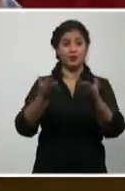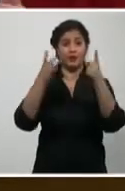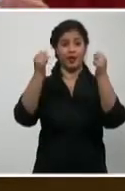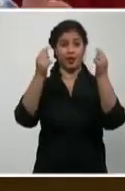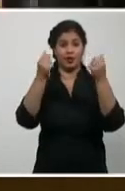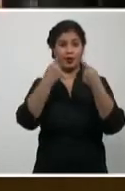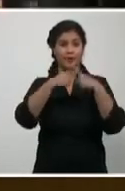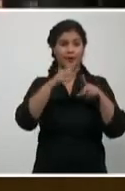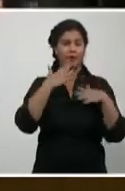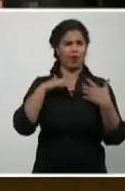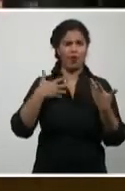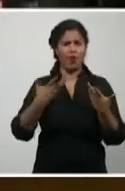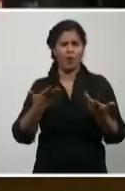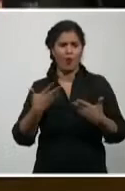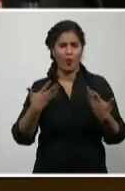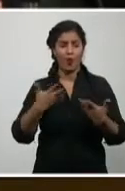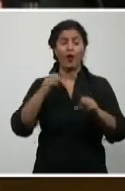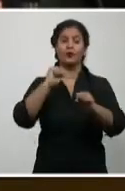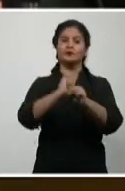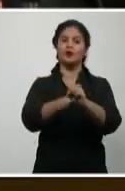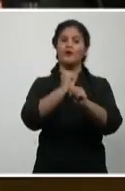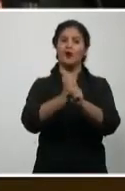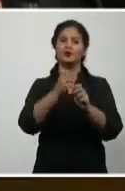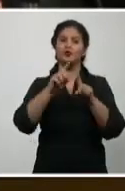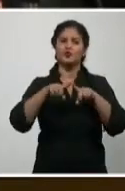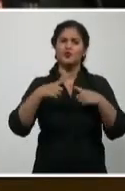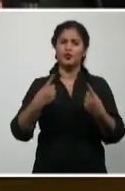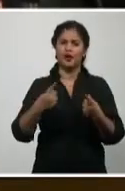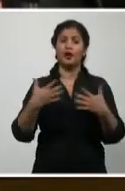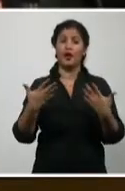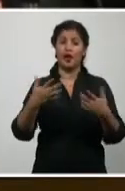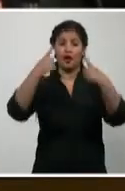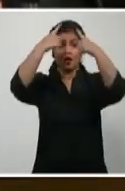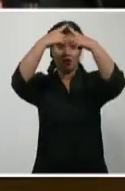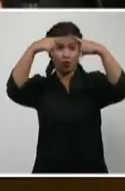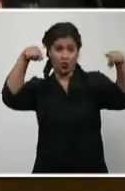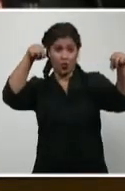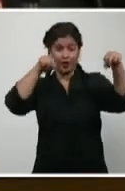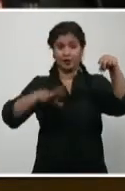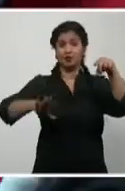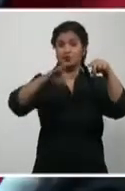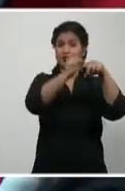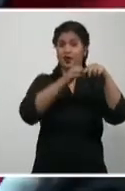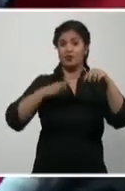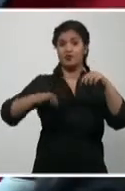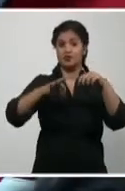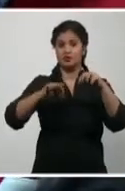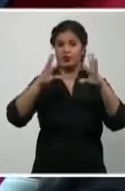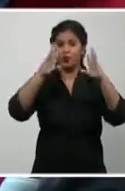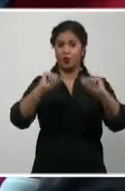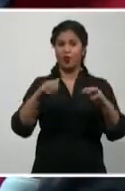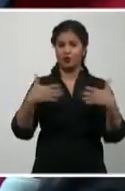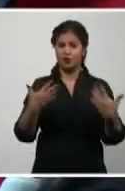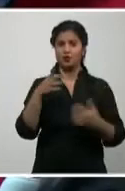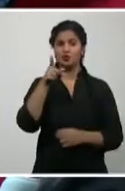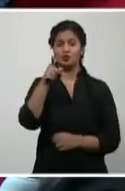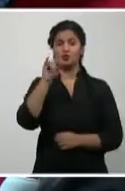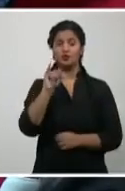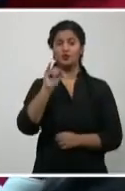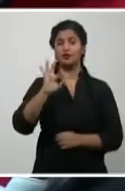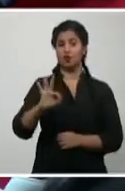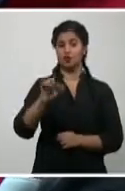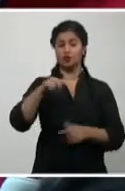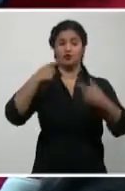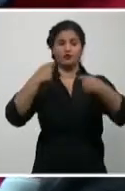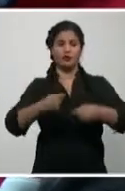la economía del país por los 168 municipios, que son los que tienen que avanzar, ir desarrollándose, y eso es lo